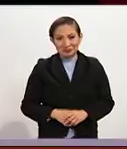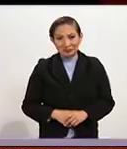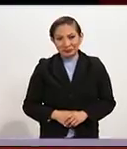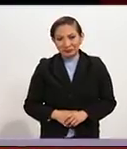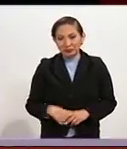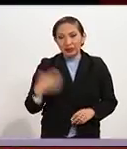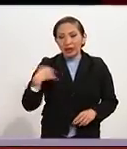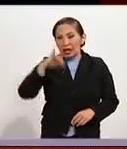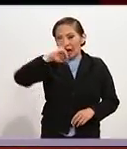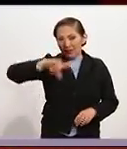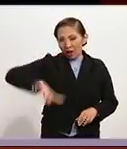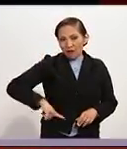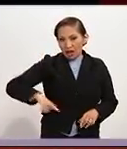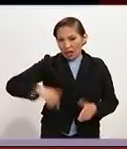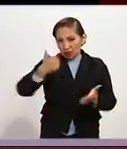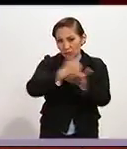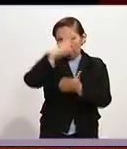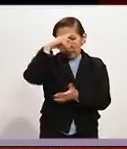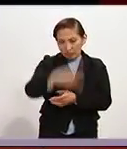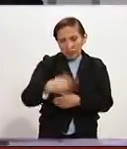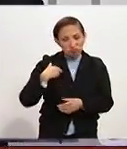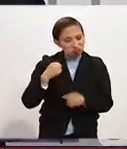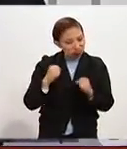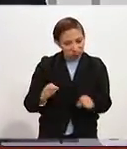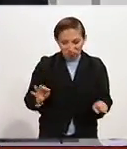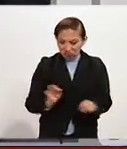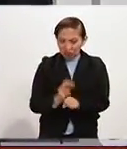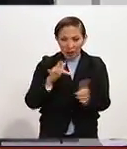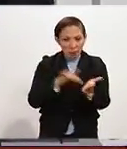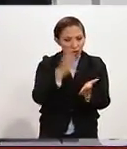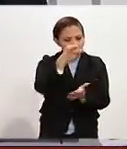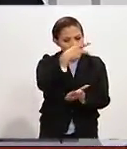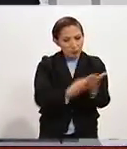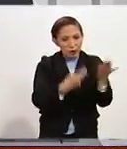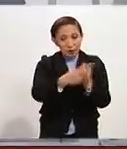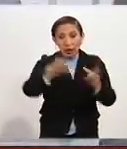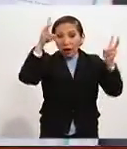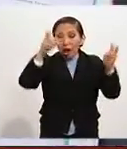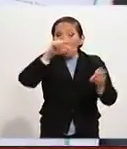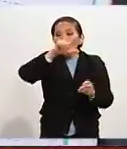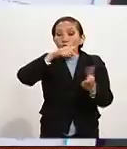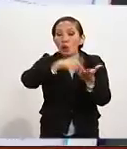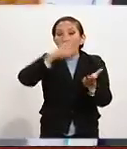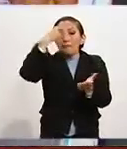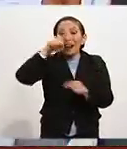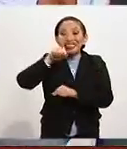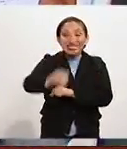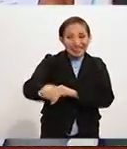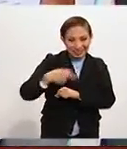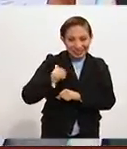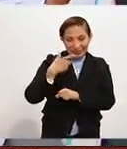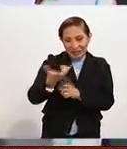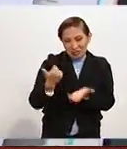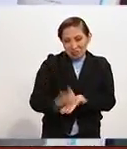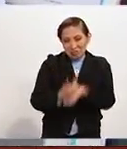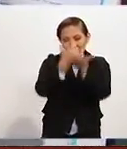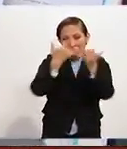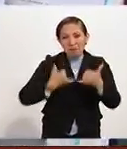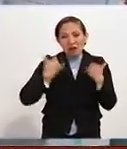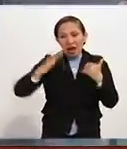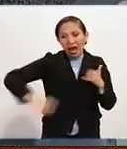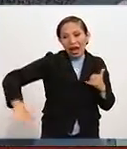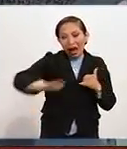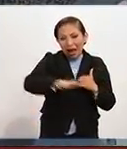Miguel Ángel Mancera, el jefe de gobierno de la Ciudad de México, garantizó el apoyo a este programa, Un Lugar para Ti, y contribuir a que jóvenes del